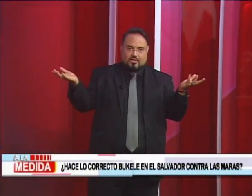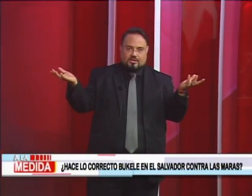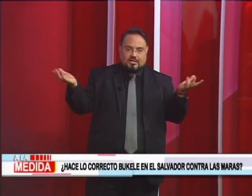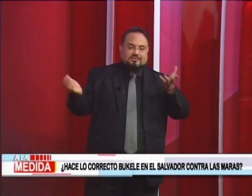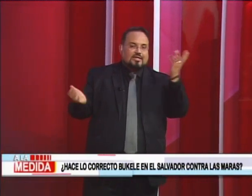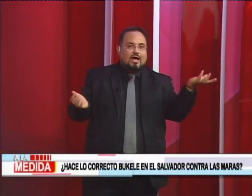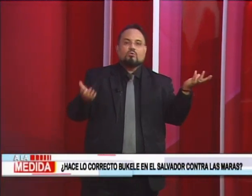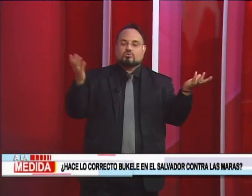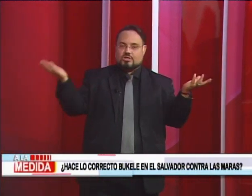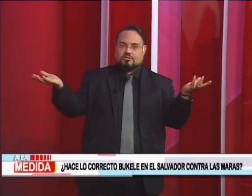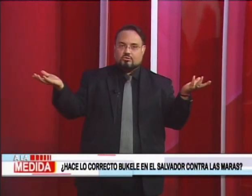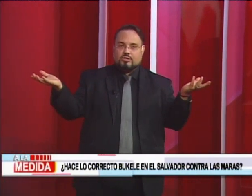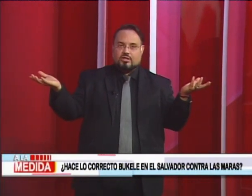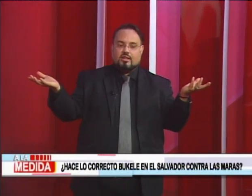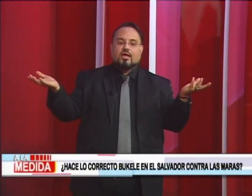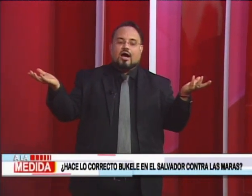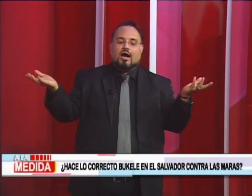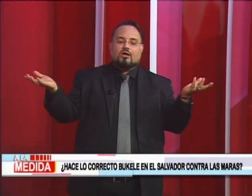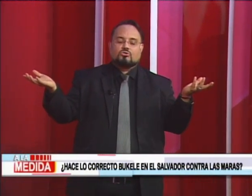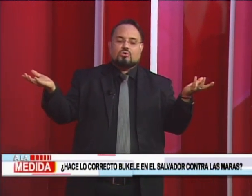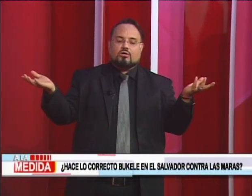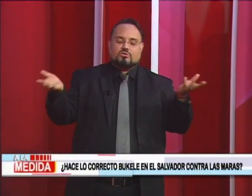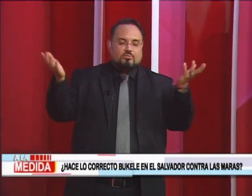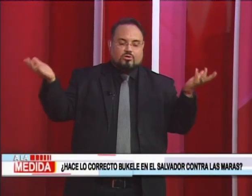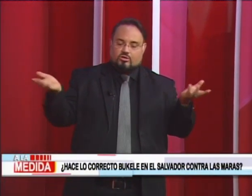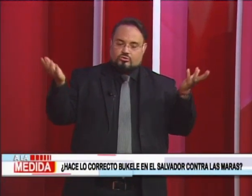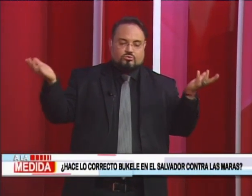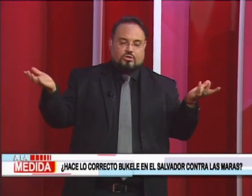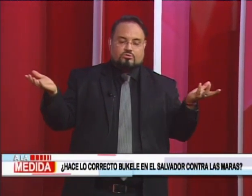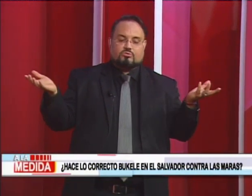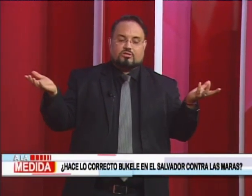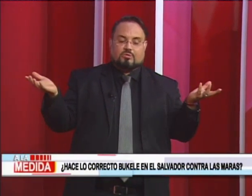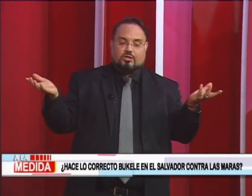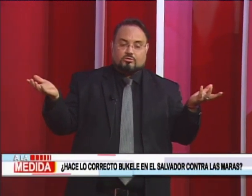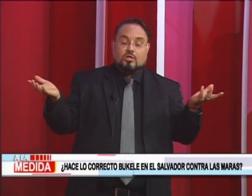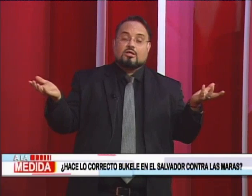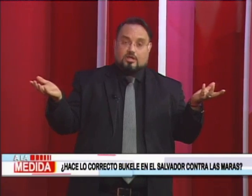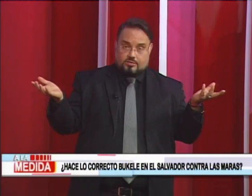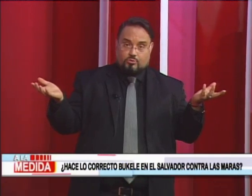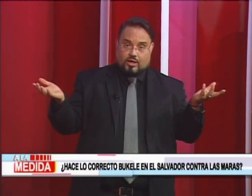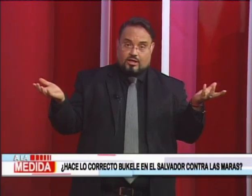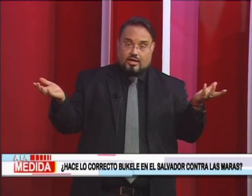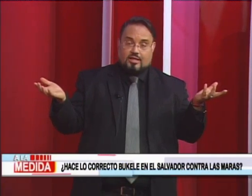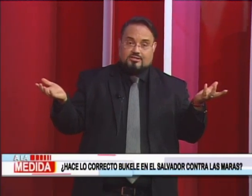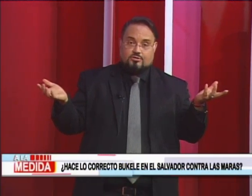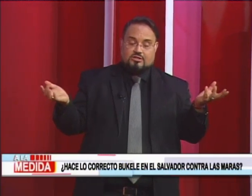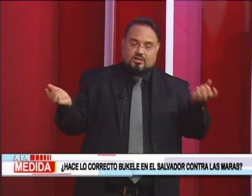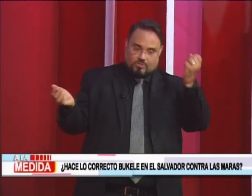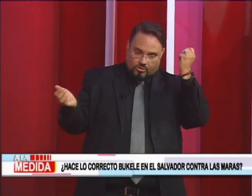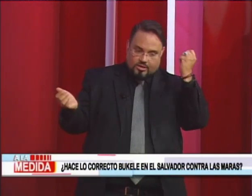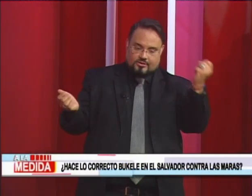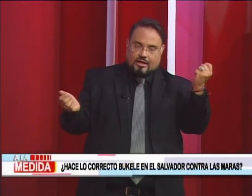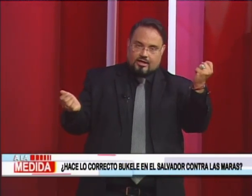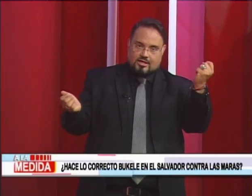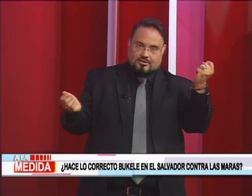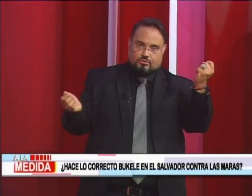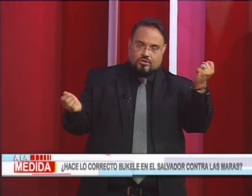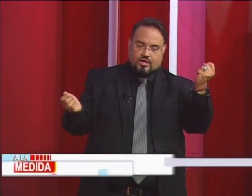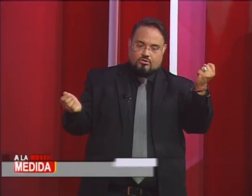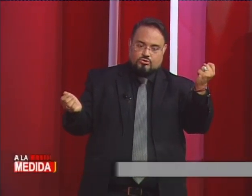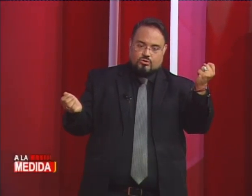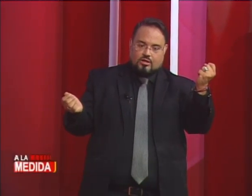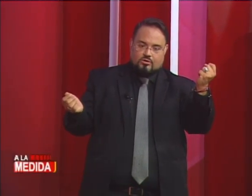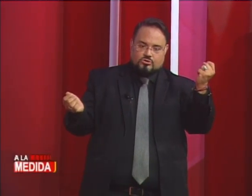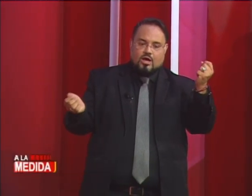combate a las maras se da o no sea seguridad a los ciudadanos salvadoreños hondureños y guatemaltecos la tribu que le ha decidido en el salvador darle la